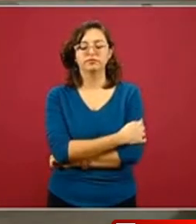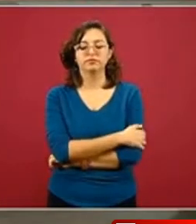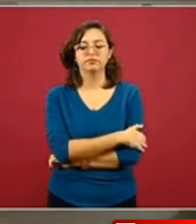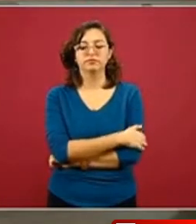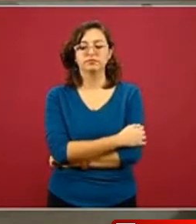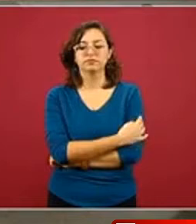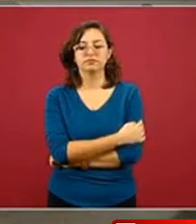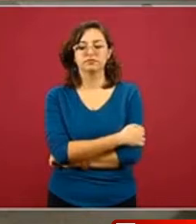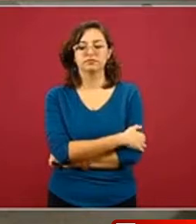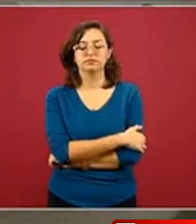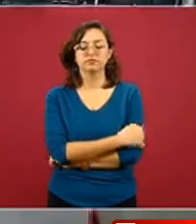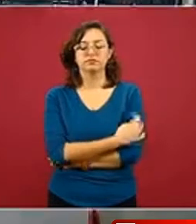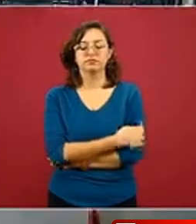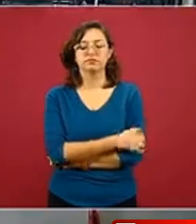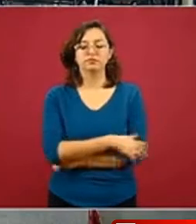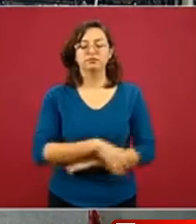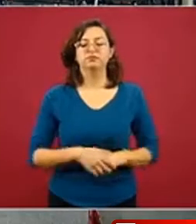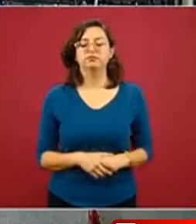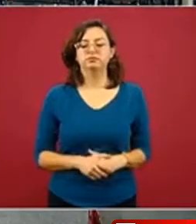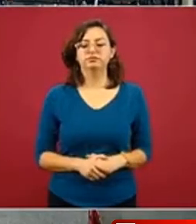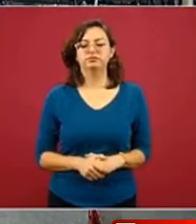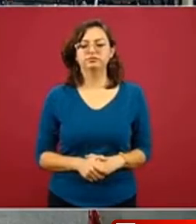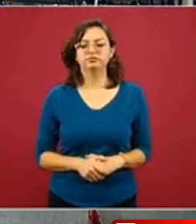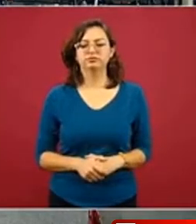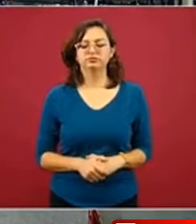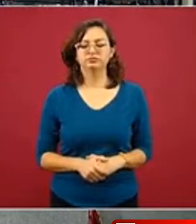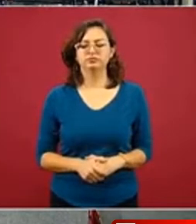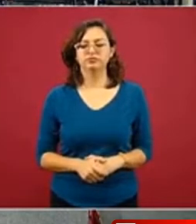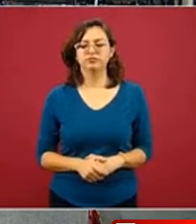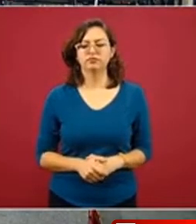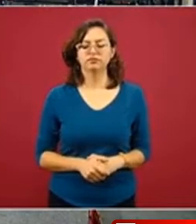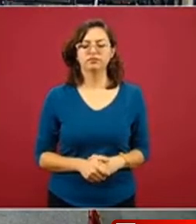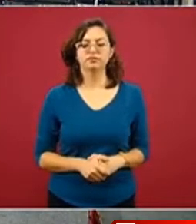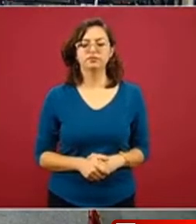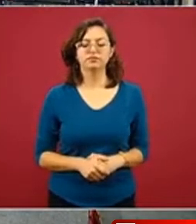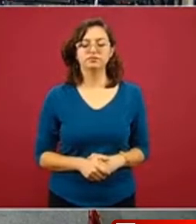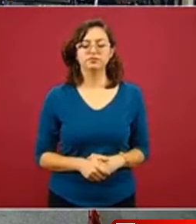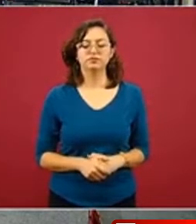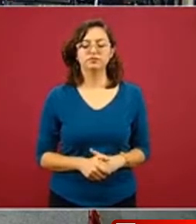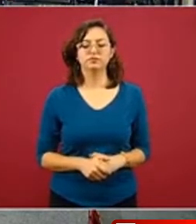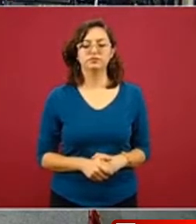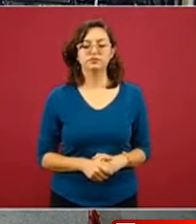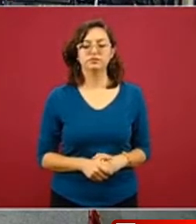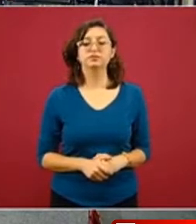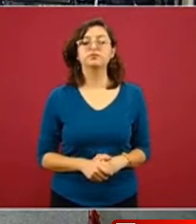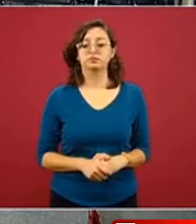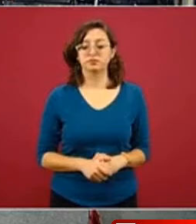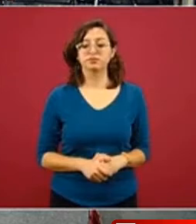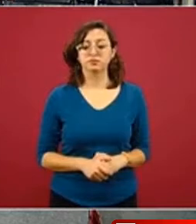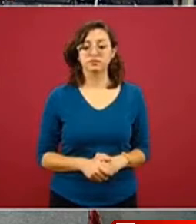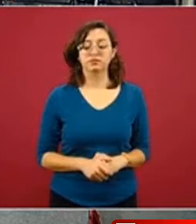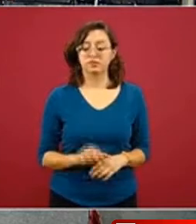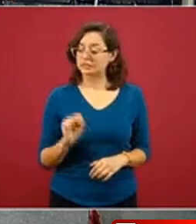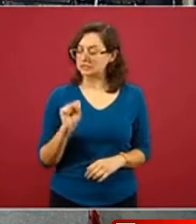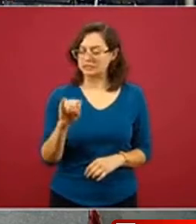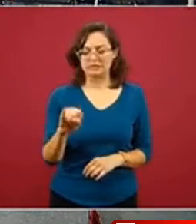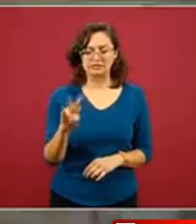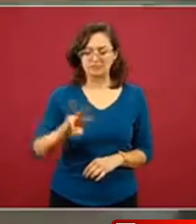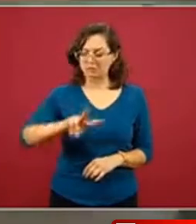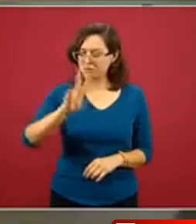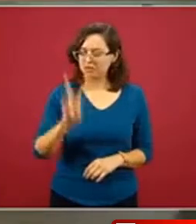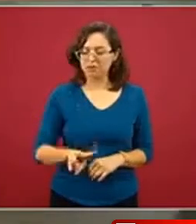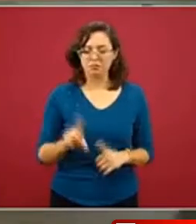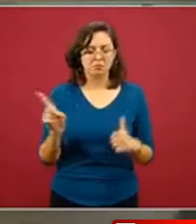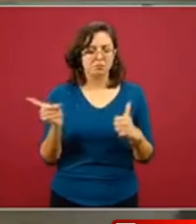¿Infraestructura en donde hubo la réplica, en este caso fue en Oaxaca? Sí, es correcto. De hecho, lo primero que se activa